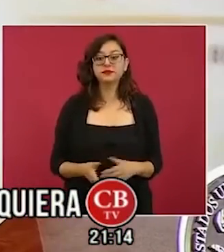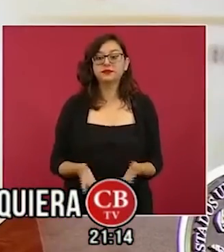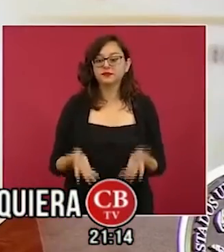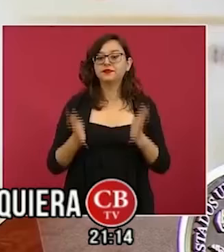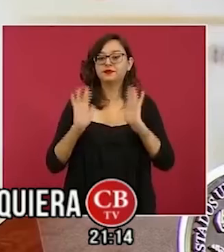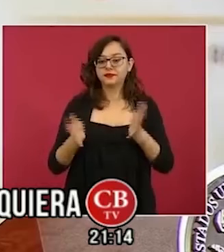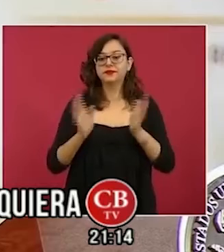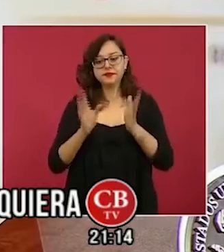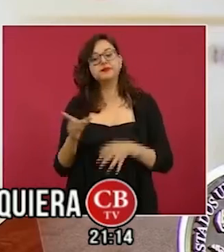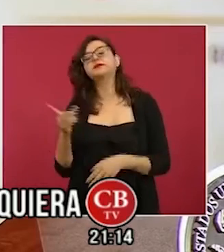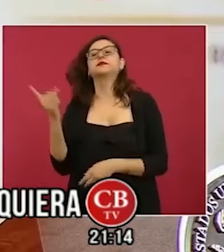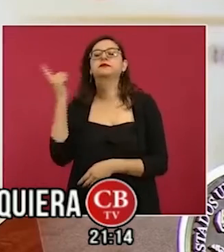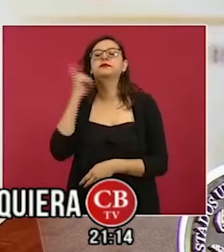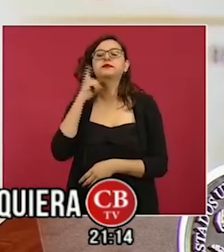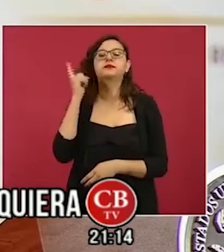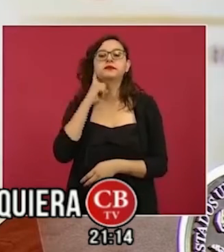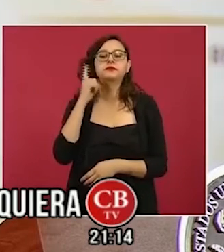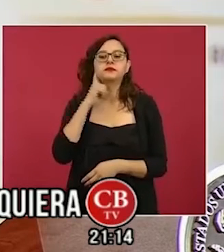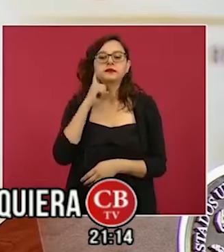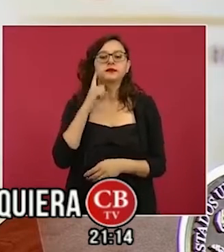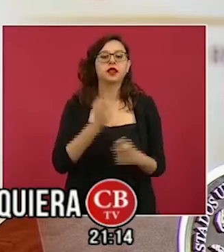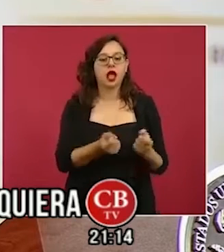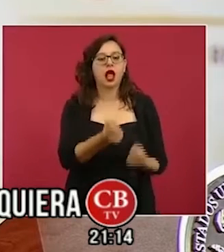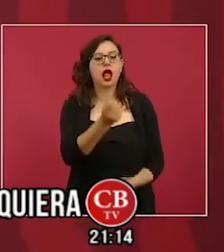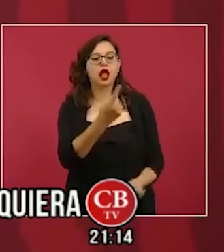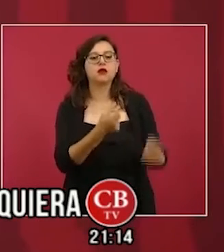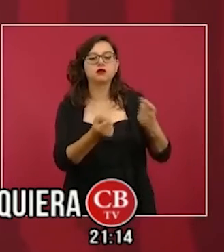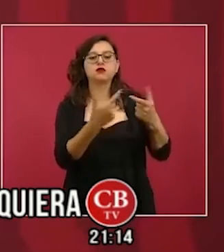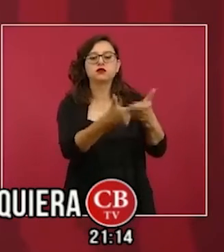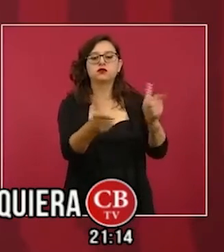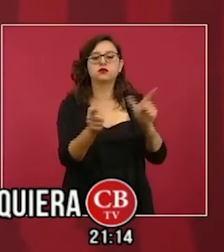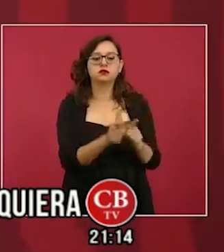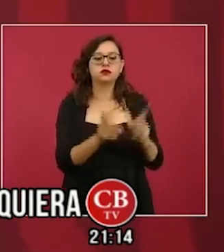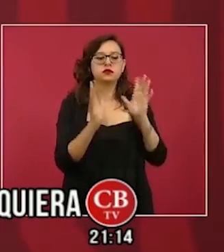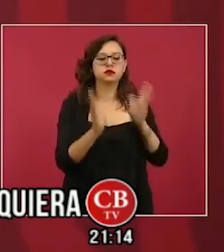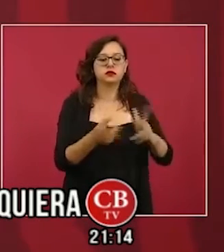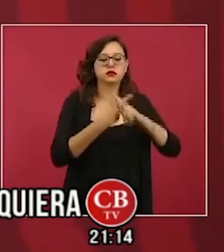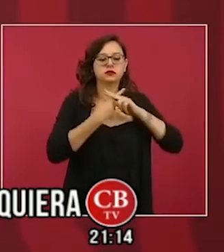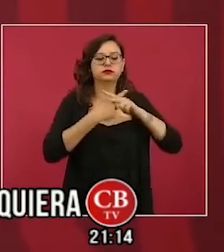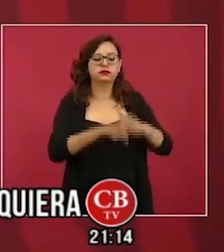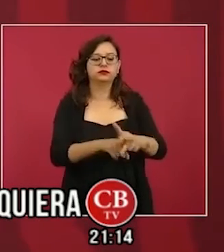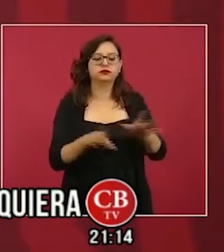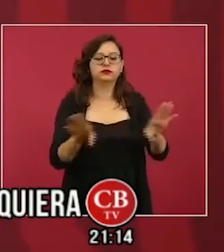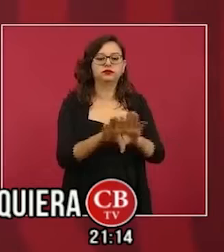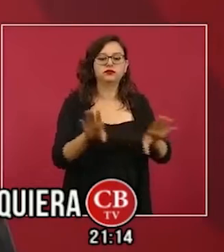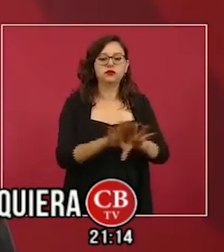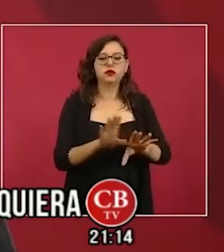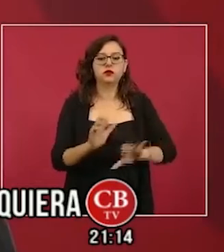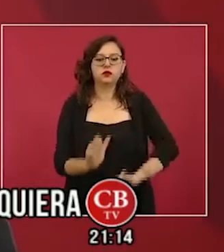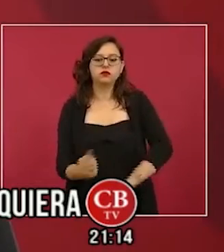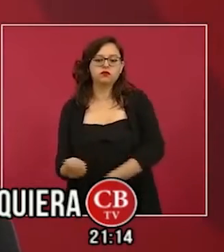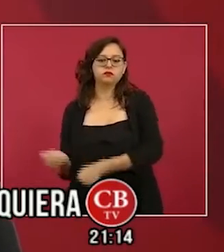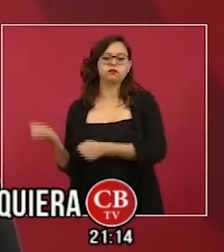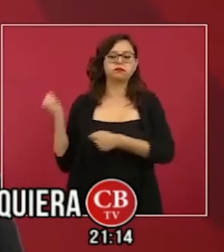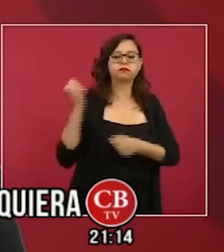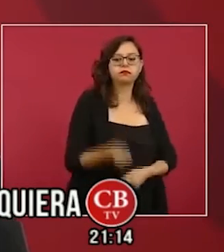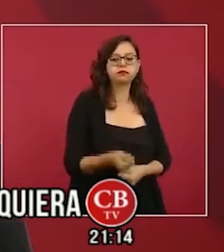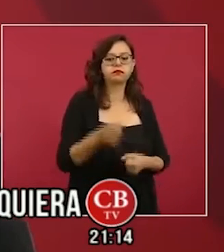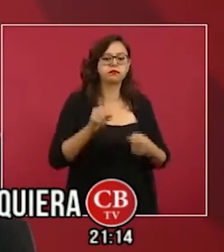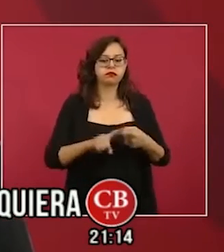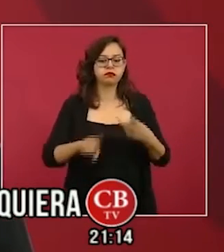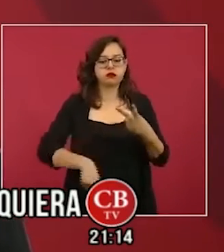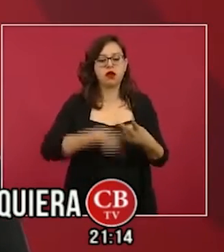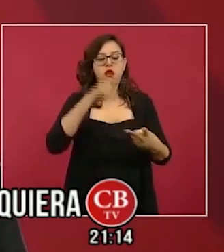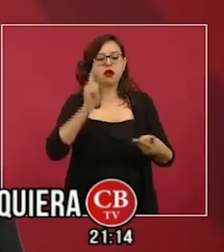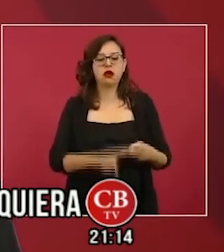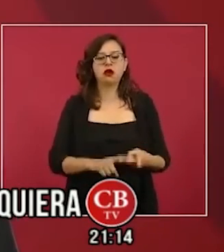preparando con marros, con sopletes, con bombas